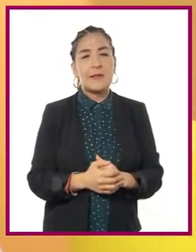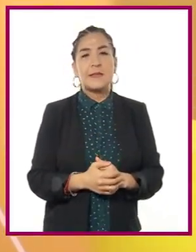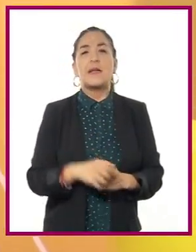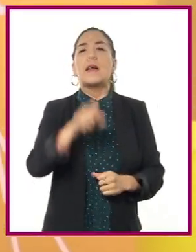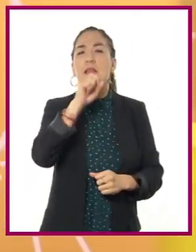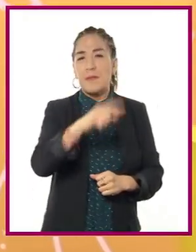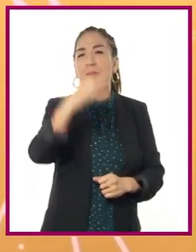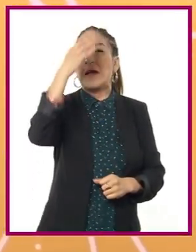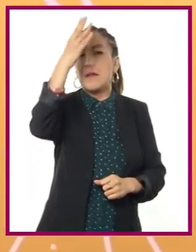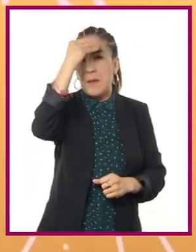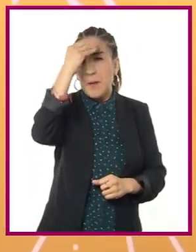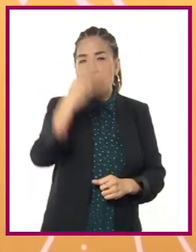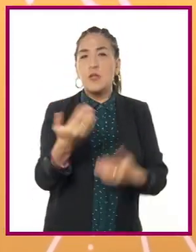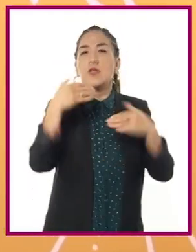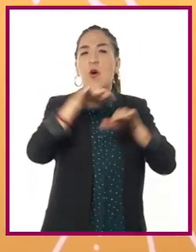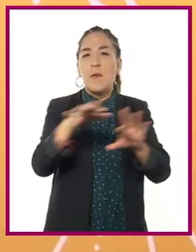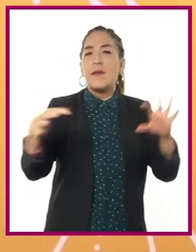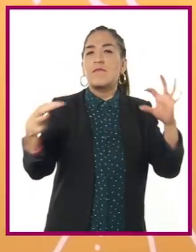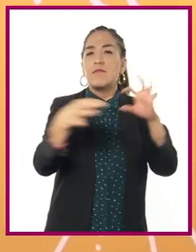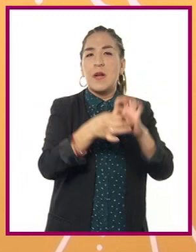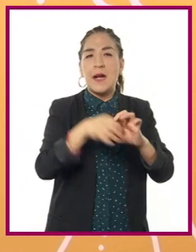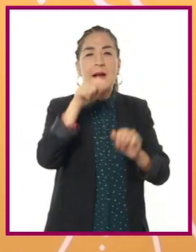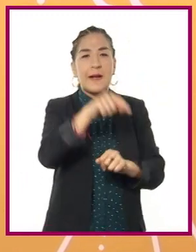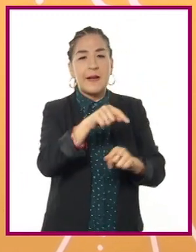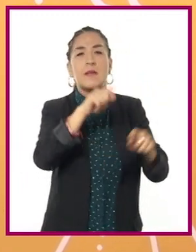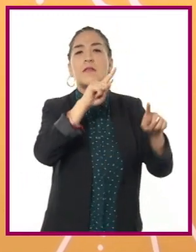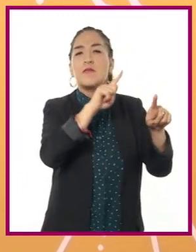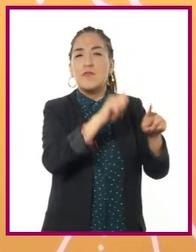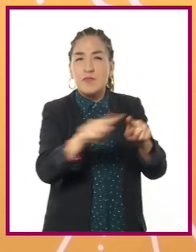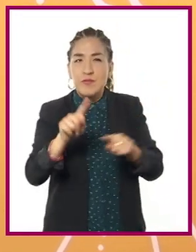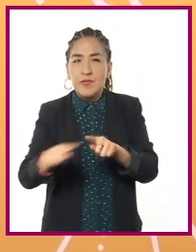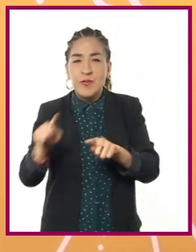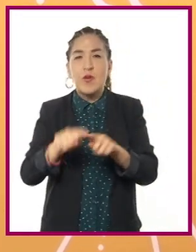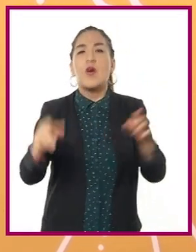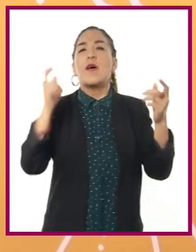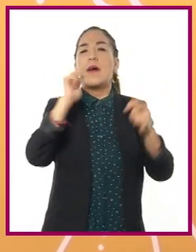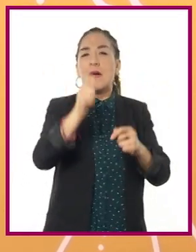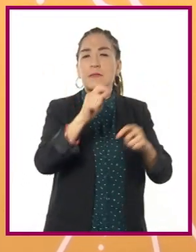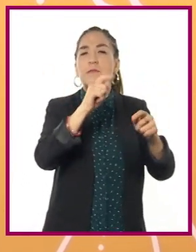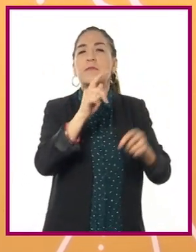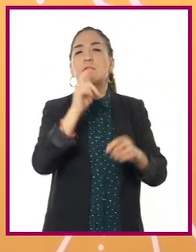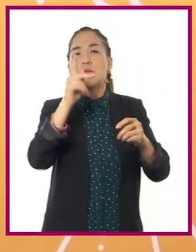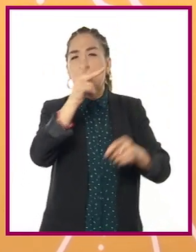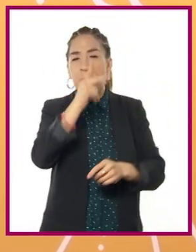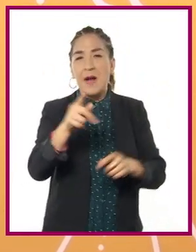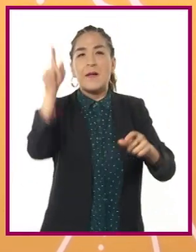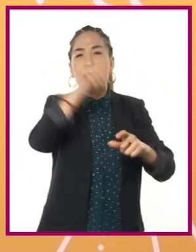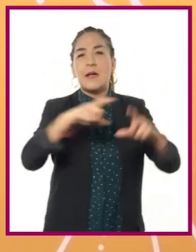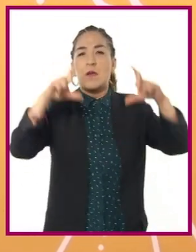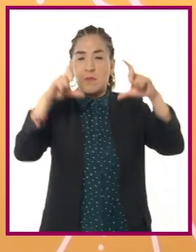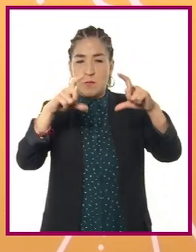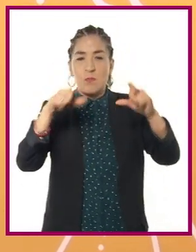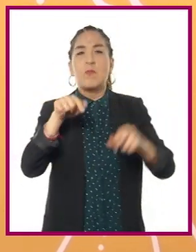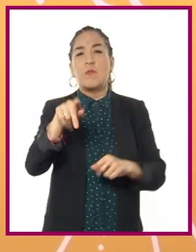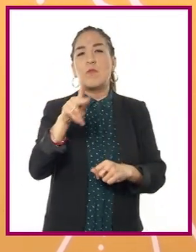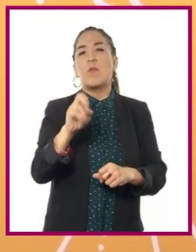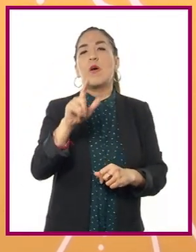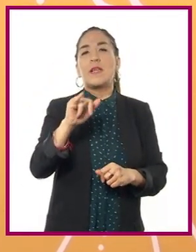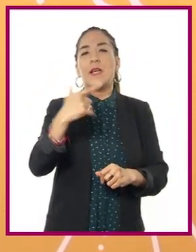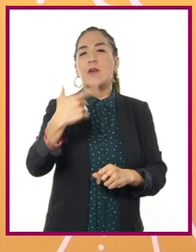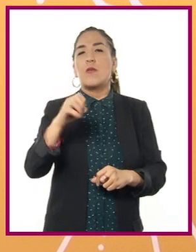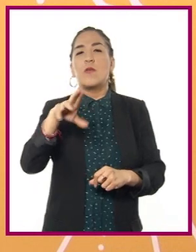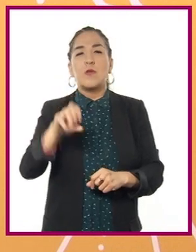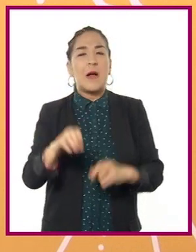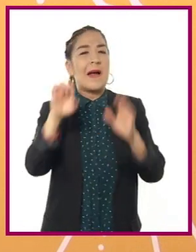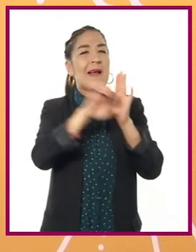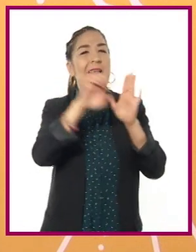la relación entre los elementos de la circunferencia y su polígono inscrito. Por